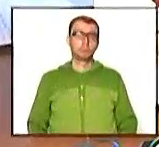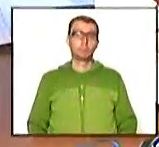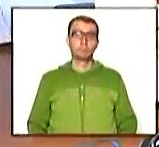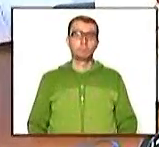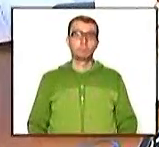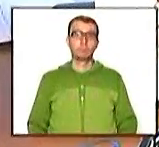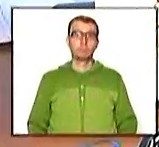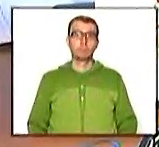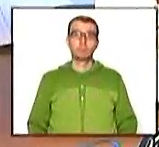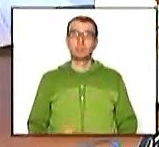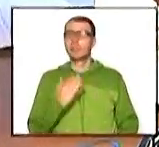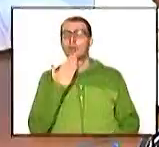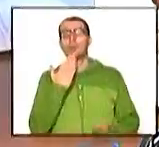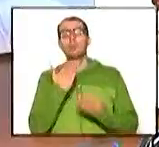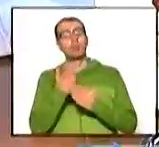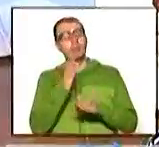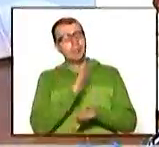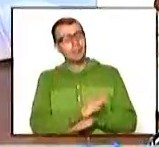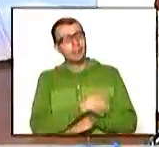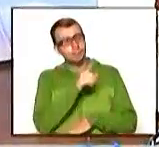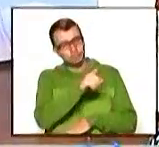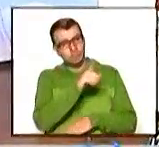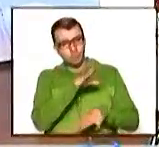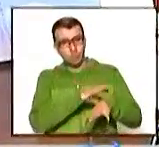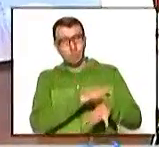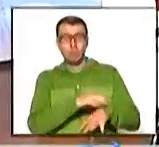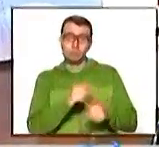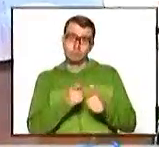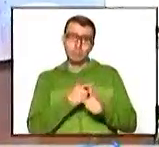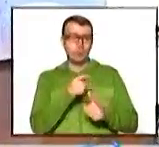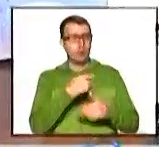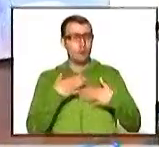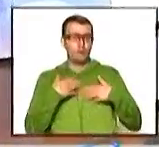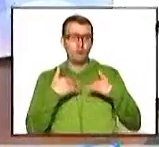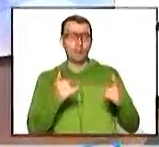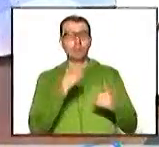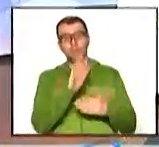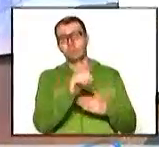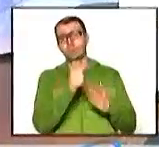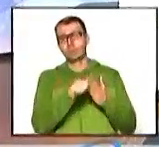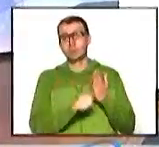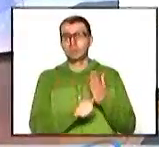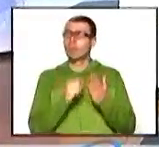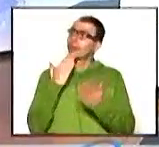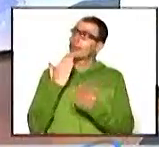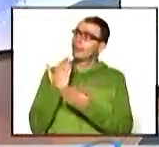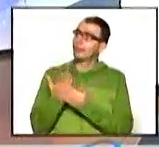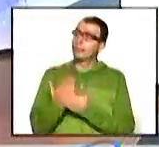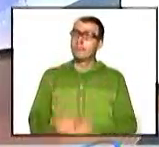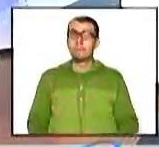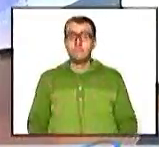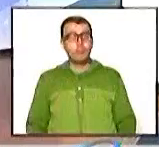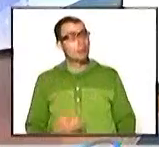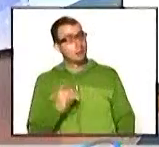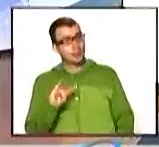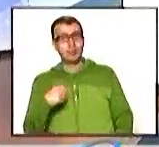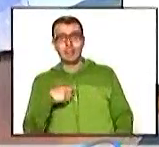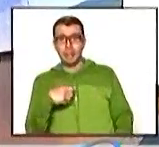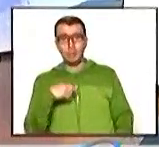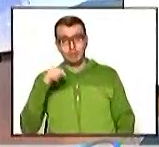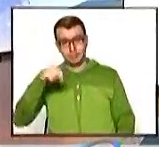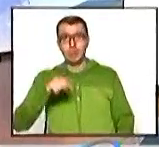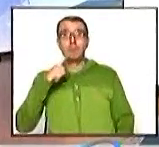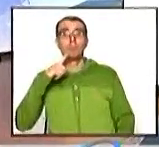Buenas tardes, doctor. Era para llamarlos, para felicitarlos por el programa. Gracias. Muchísimas gracias. Ya tenemos los medicamentos